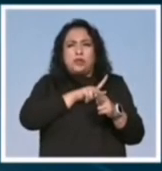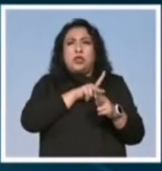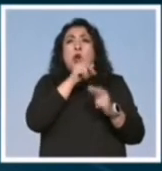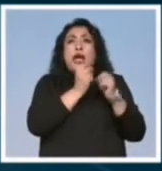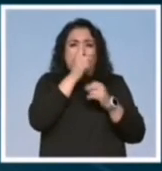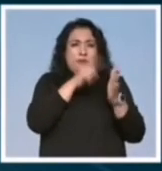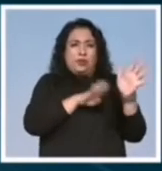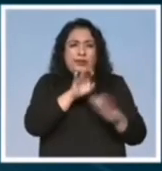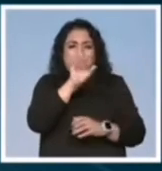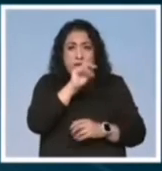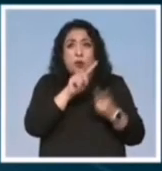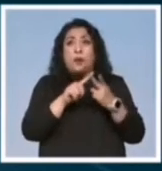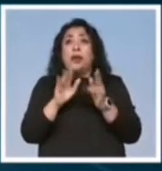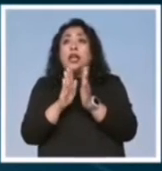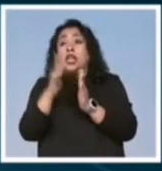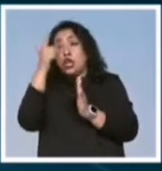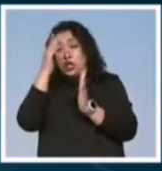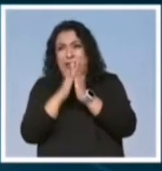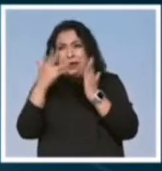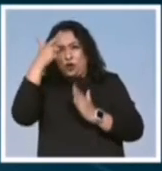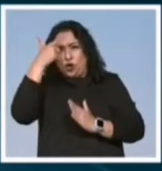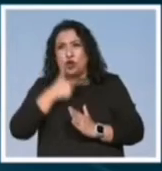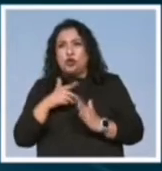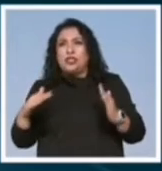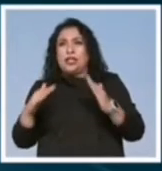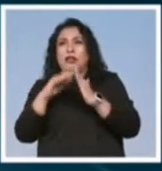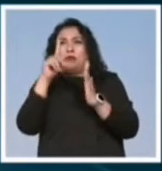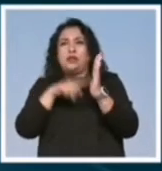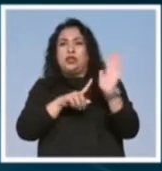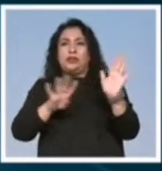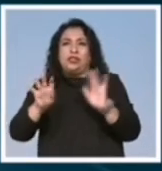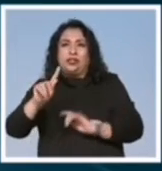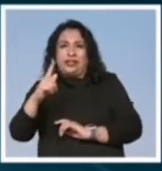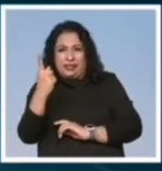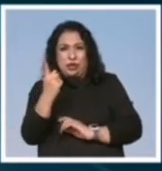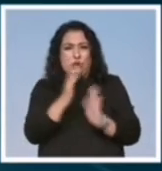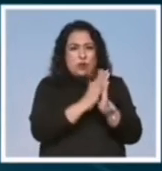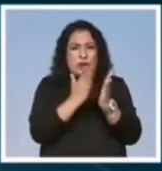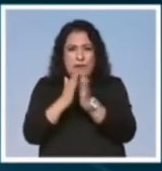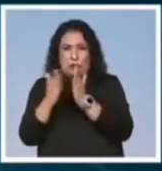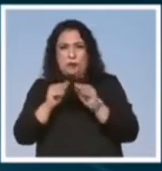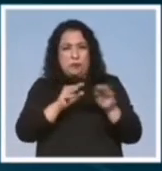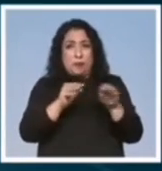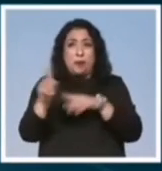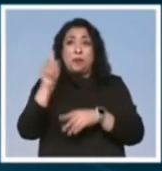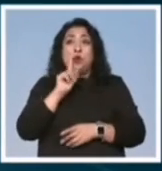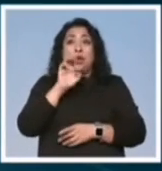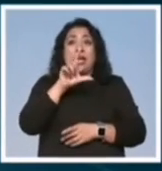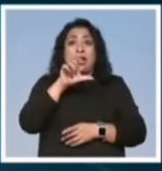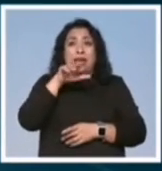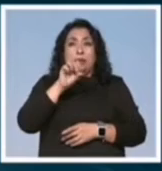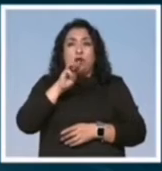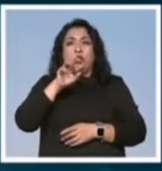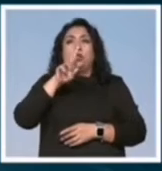1969, y La noche de Tlatelolco en 1971, Elena Poniatowska se convirtió